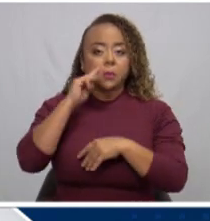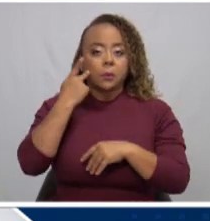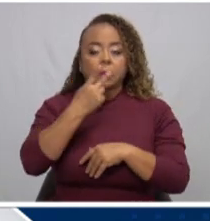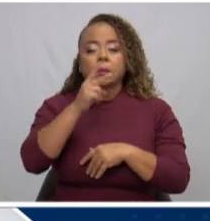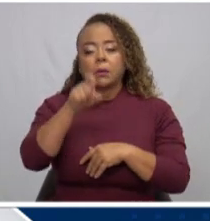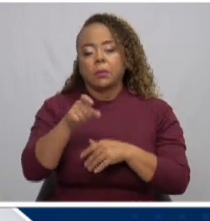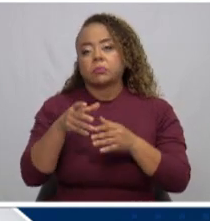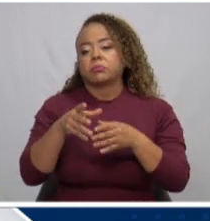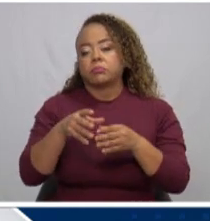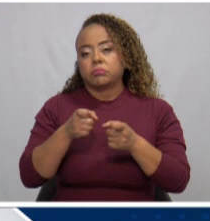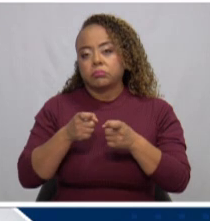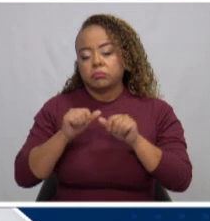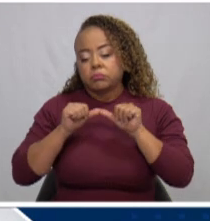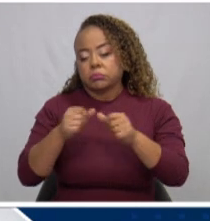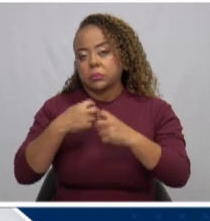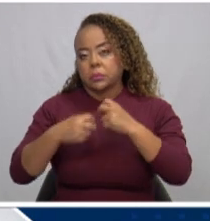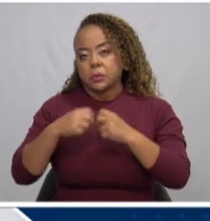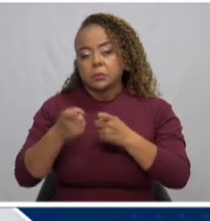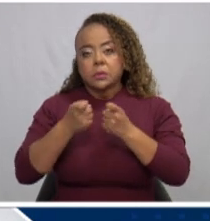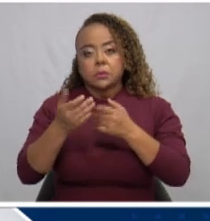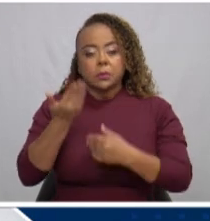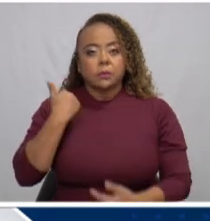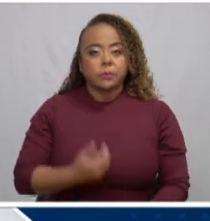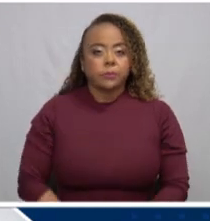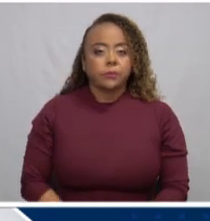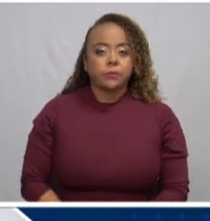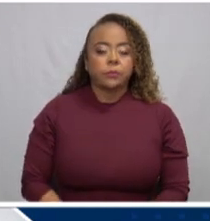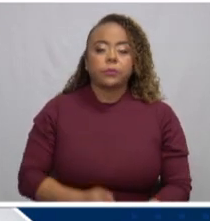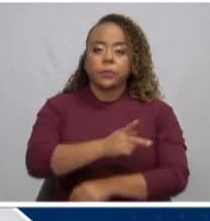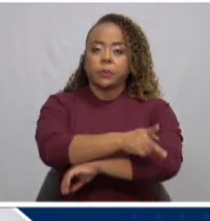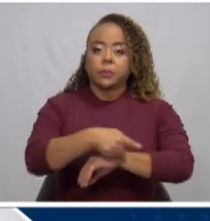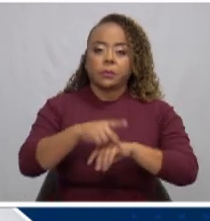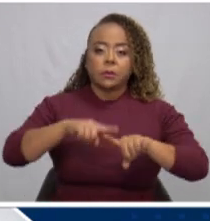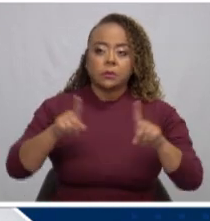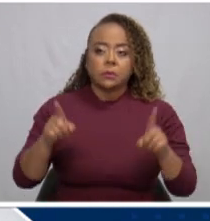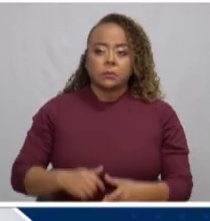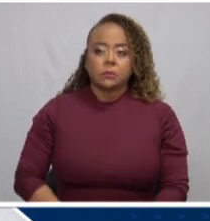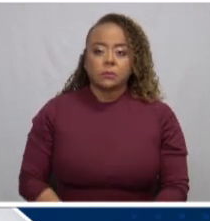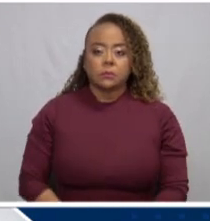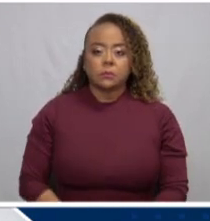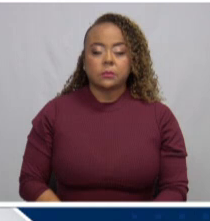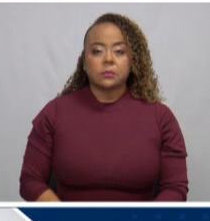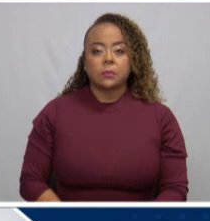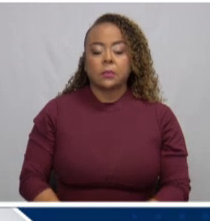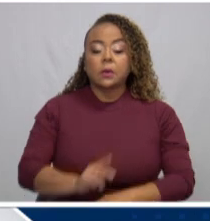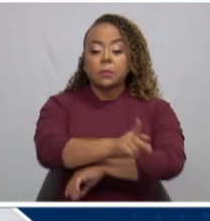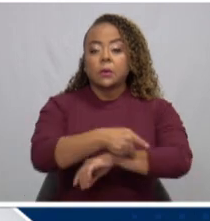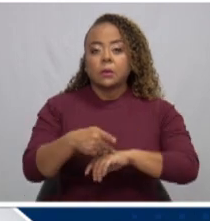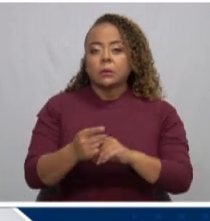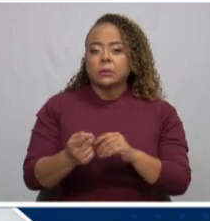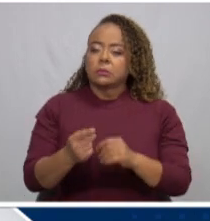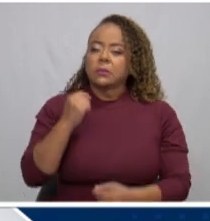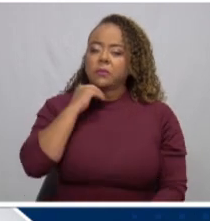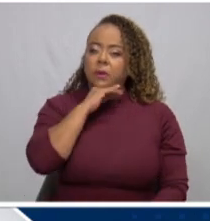apagar el incendio de la Administración anterior el de puntaarenas es muy distinto muy muy distinto el de puntaarenas incluso es hasta